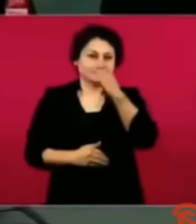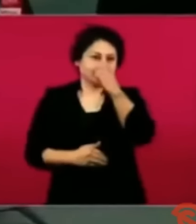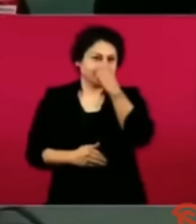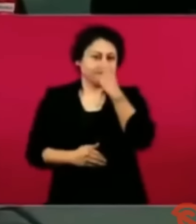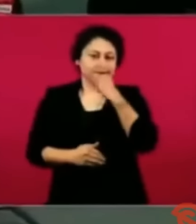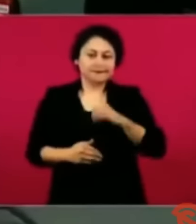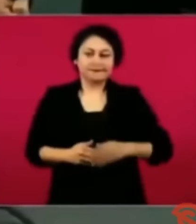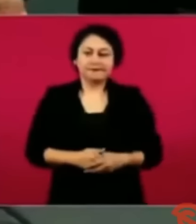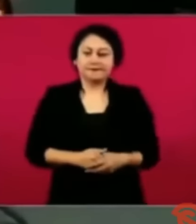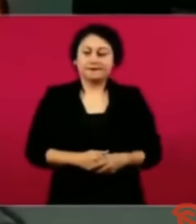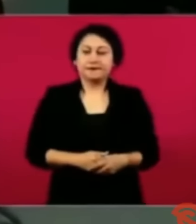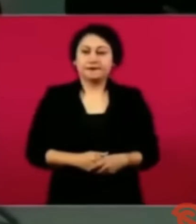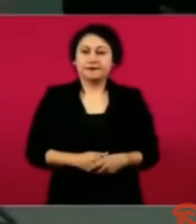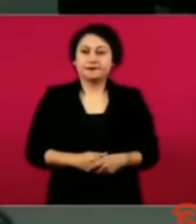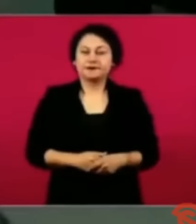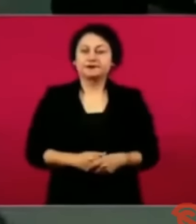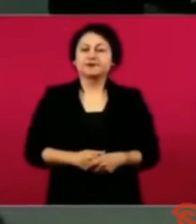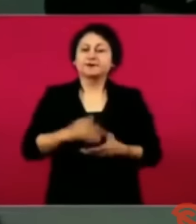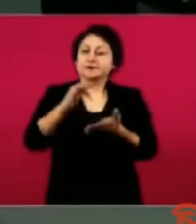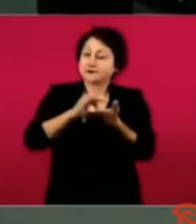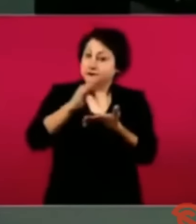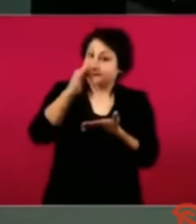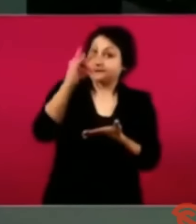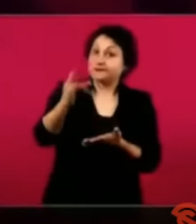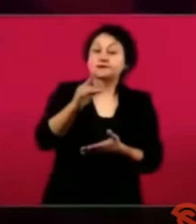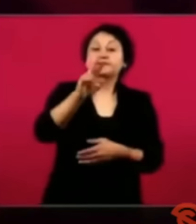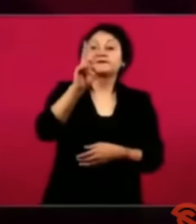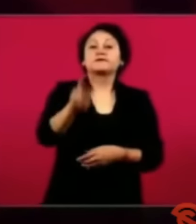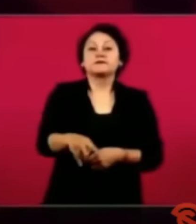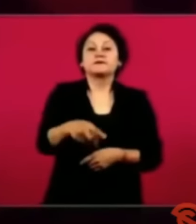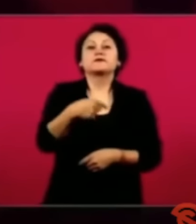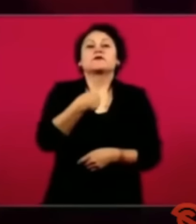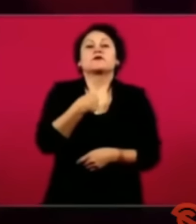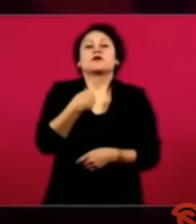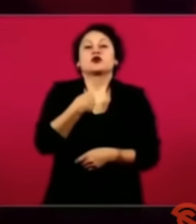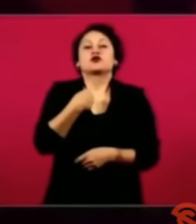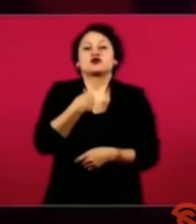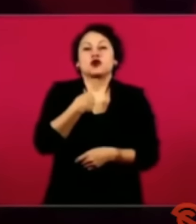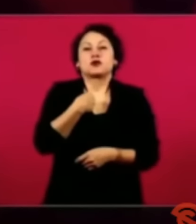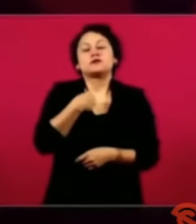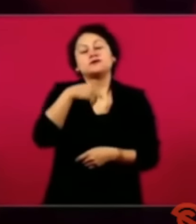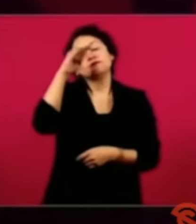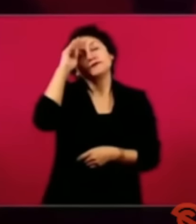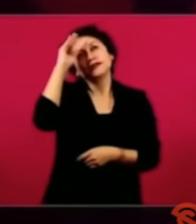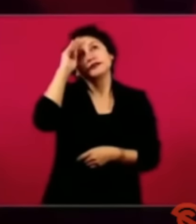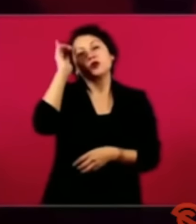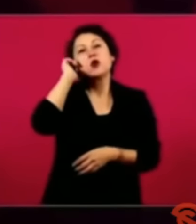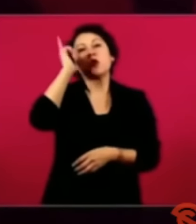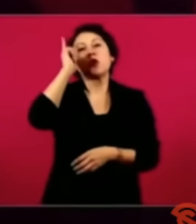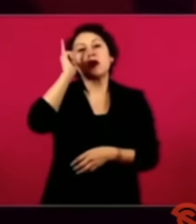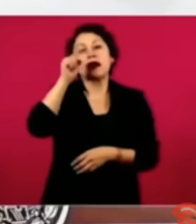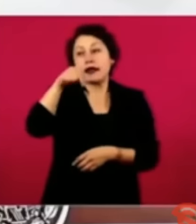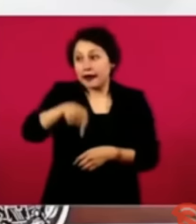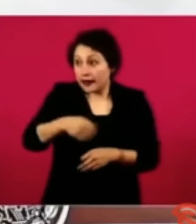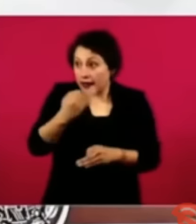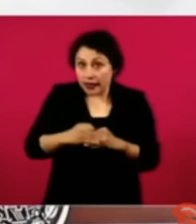Y espero que este solo sea el primero de muchos encuentros que